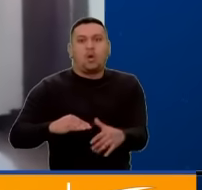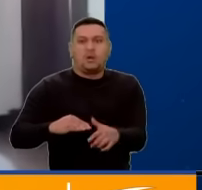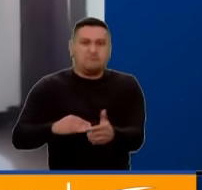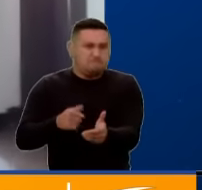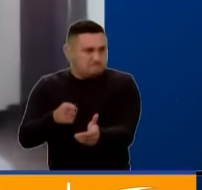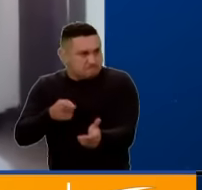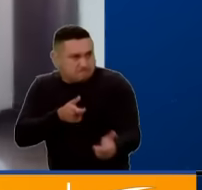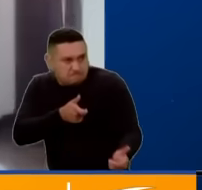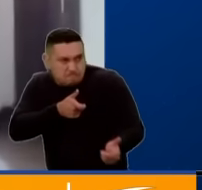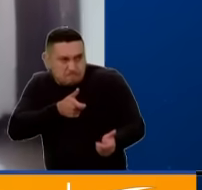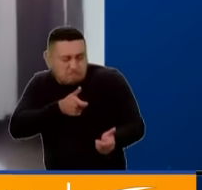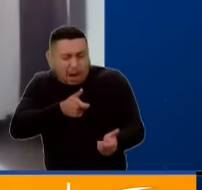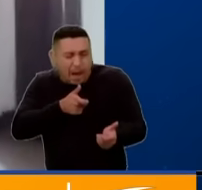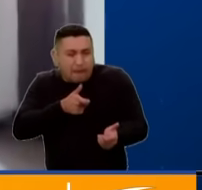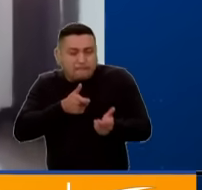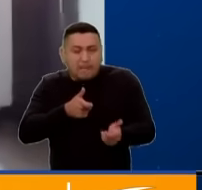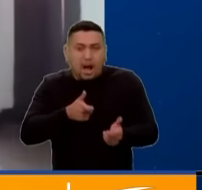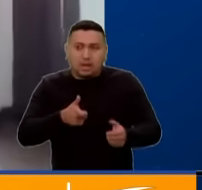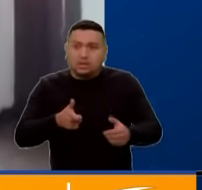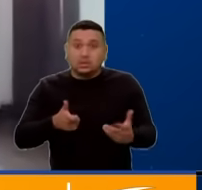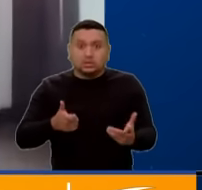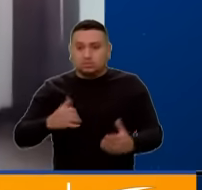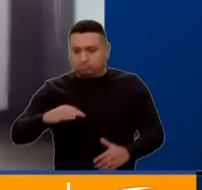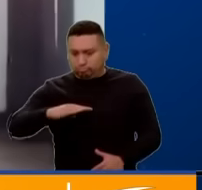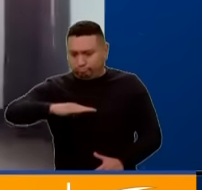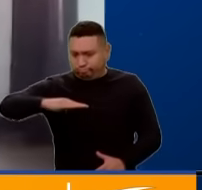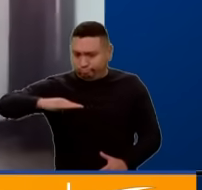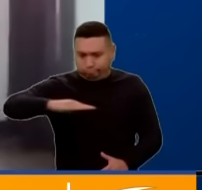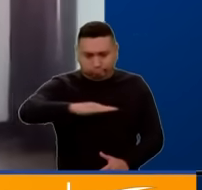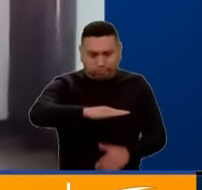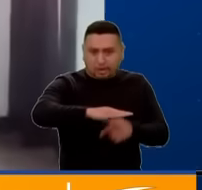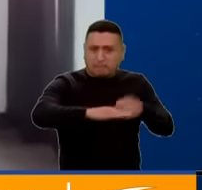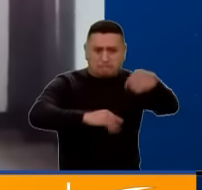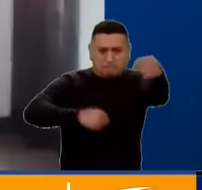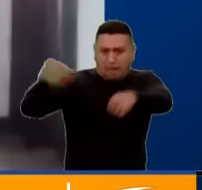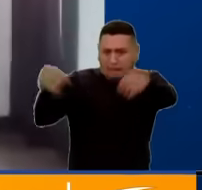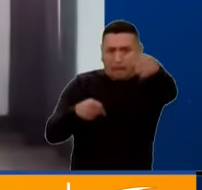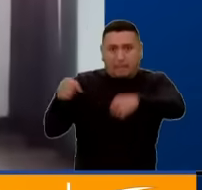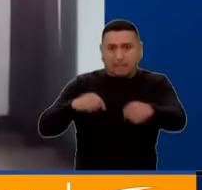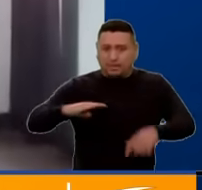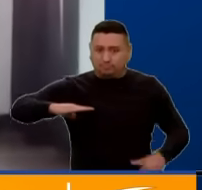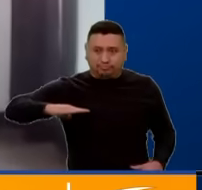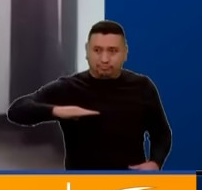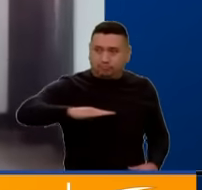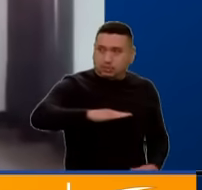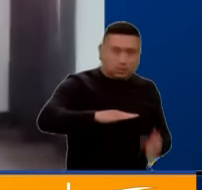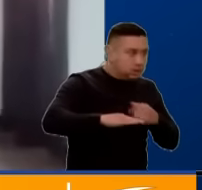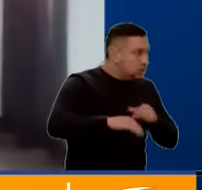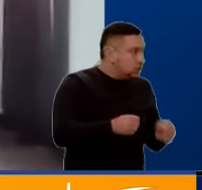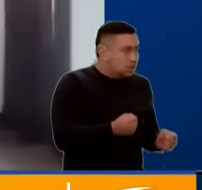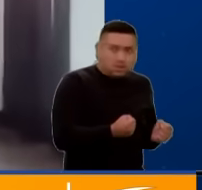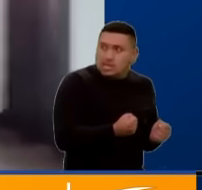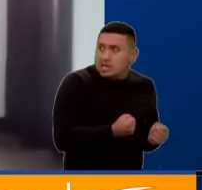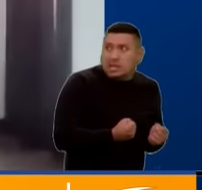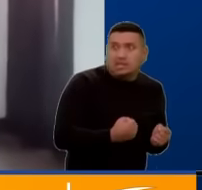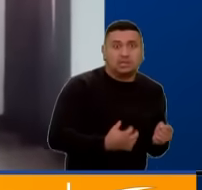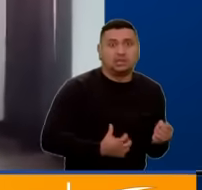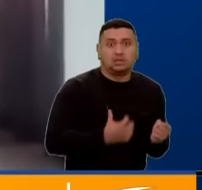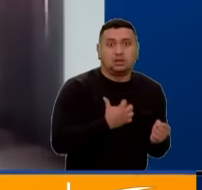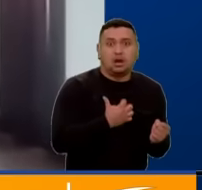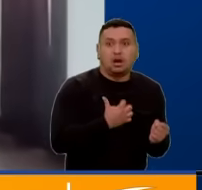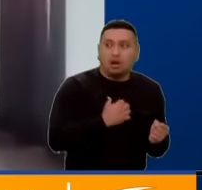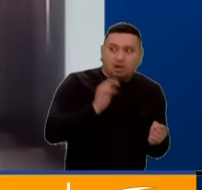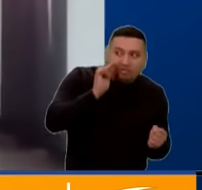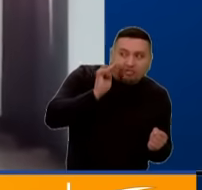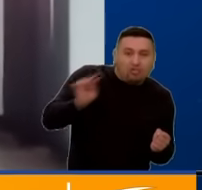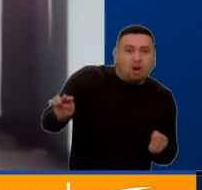dispararnos con fusil, y cuando me percato nuevamente y miro hacia atrás, me doy cuenta que una